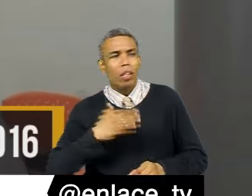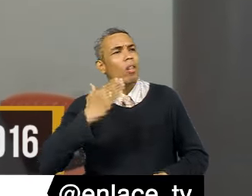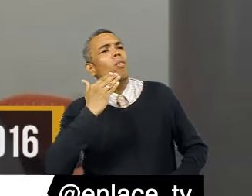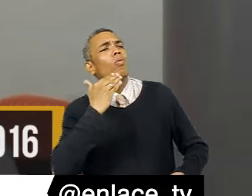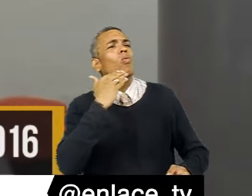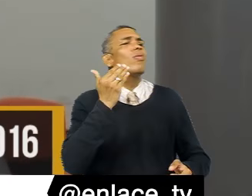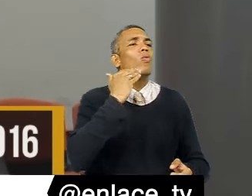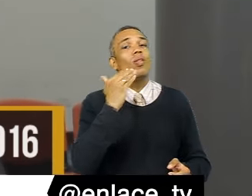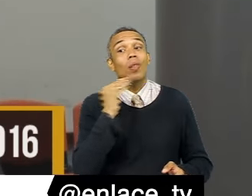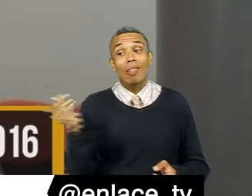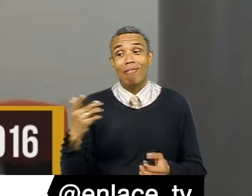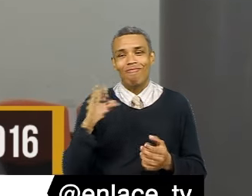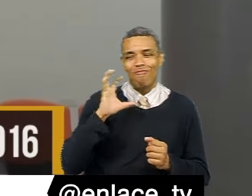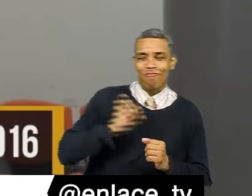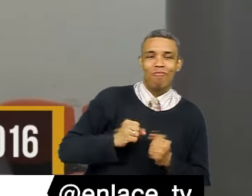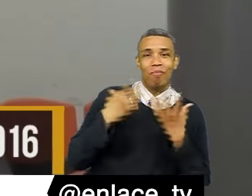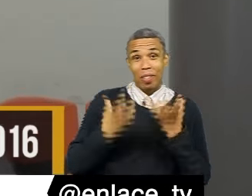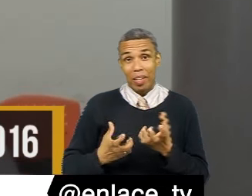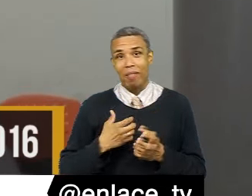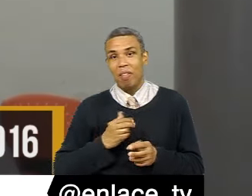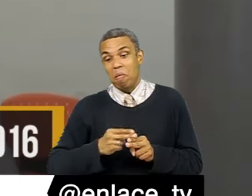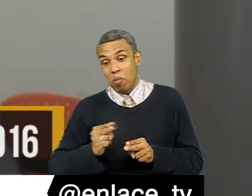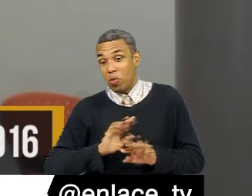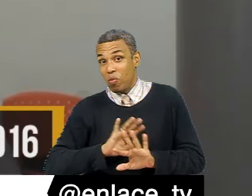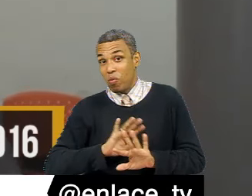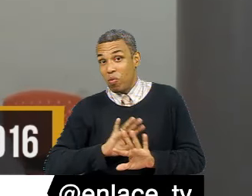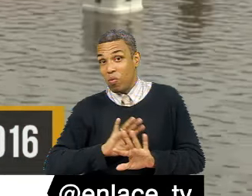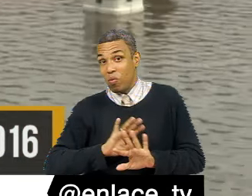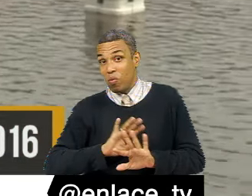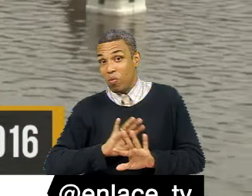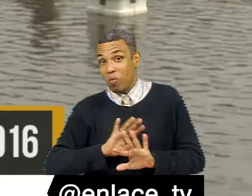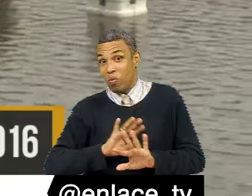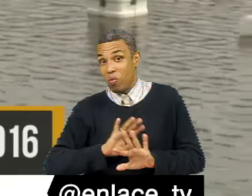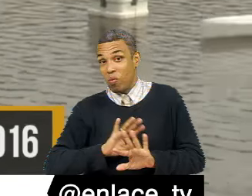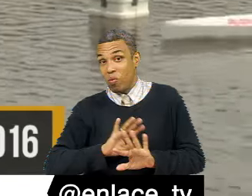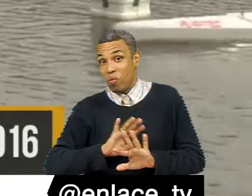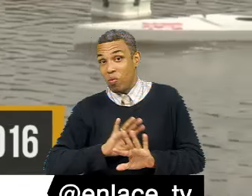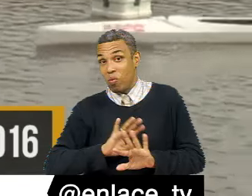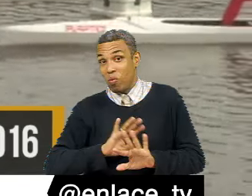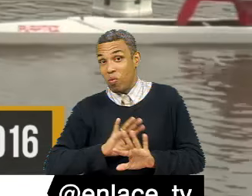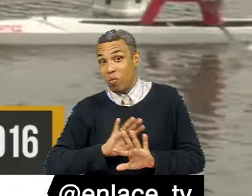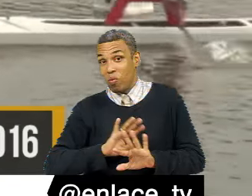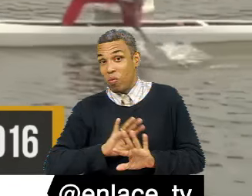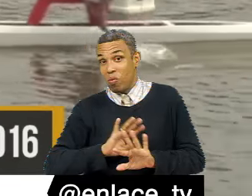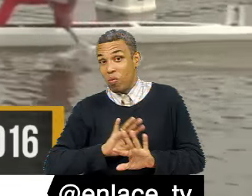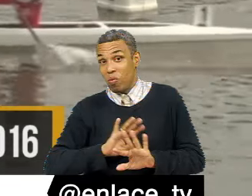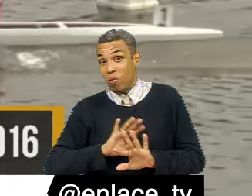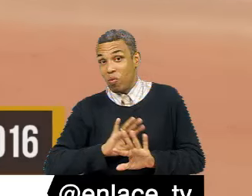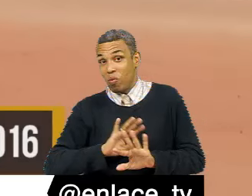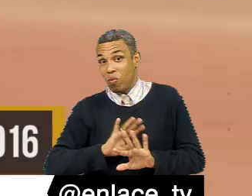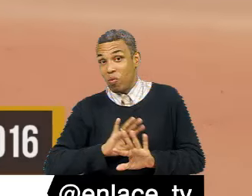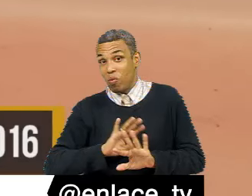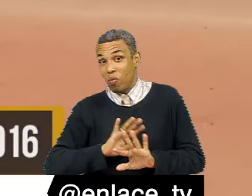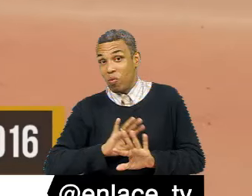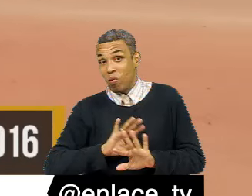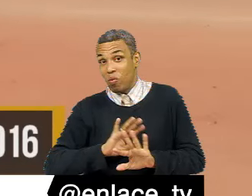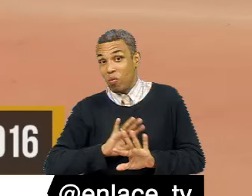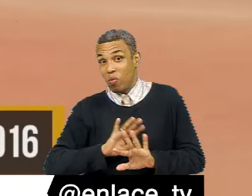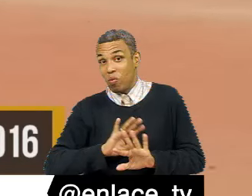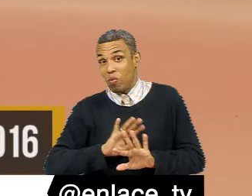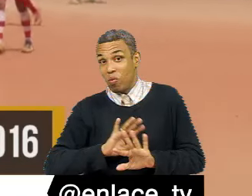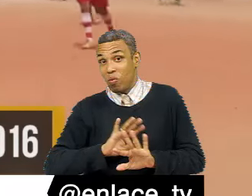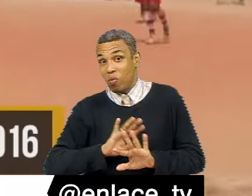preparándose para las justas deportivas y no, emocionados. El INDERBA aseguró que garantizará la uniformidad de cada uno de los